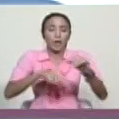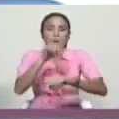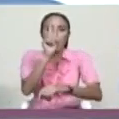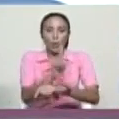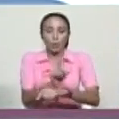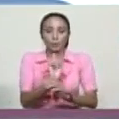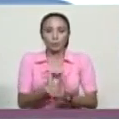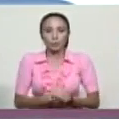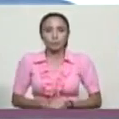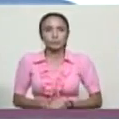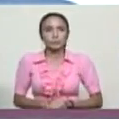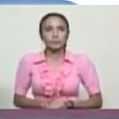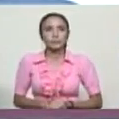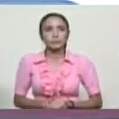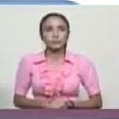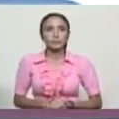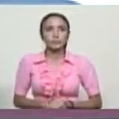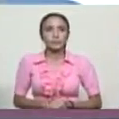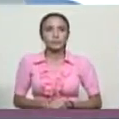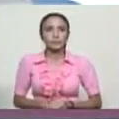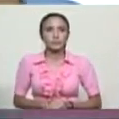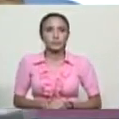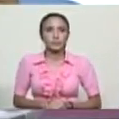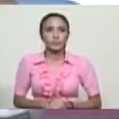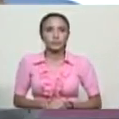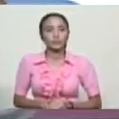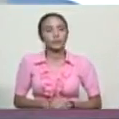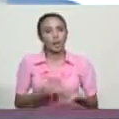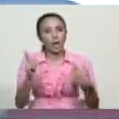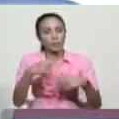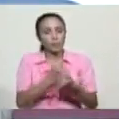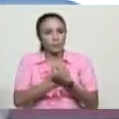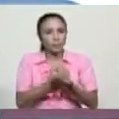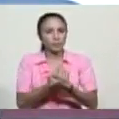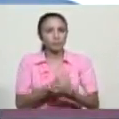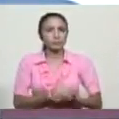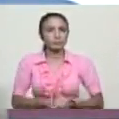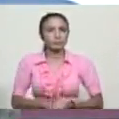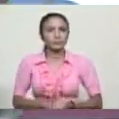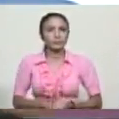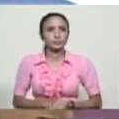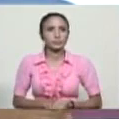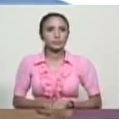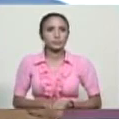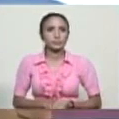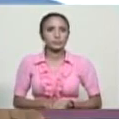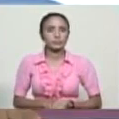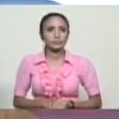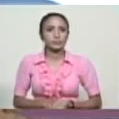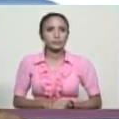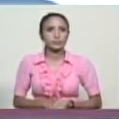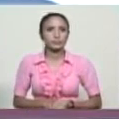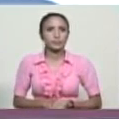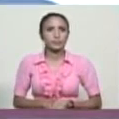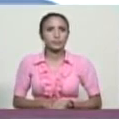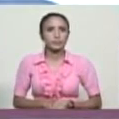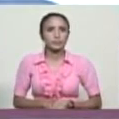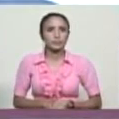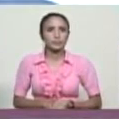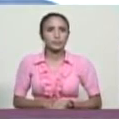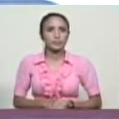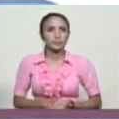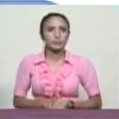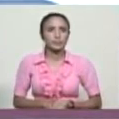los, digamos, dictados de la modernidad y de la colonialidad. Yo, sin más preámbulos, señor presidente, quisiera darle la